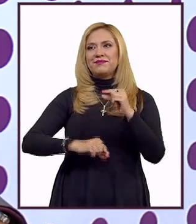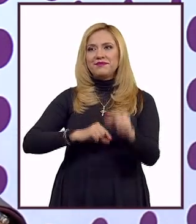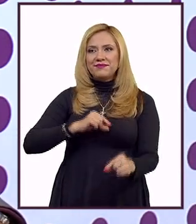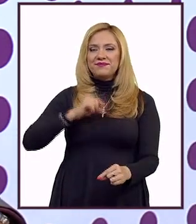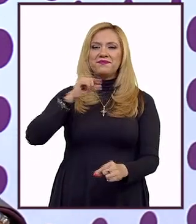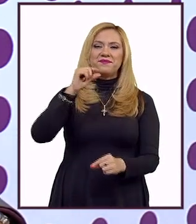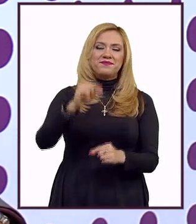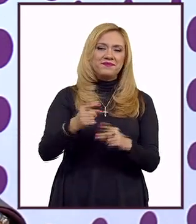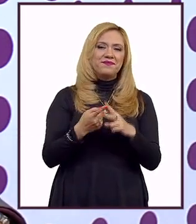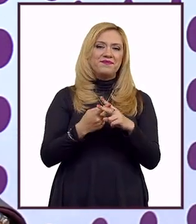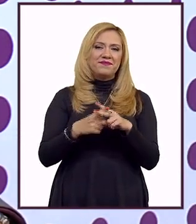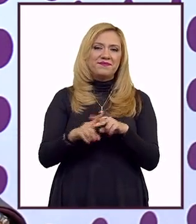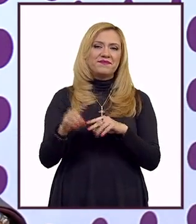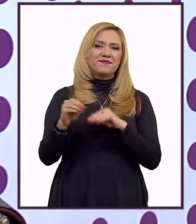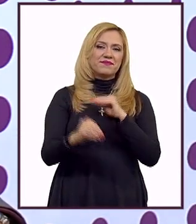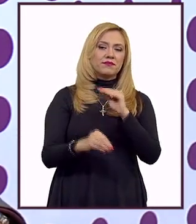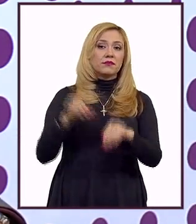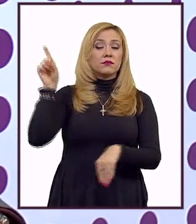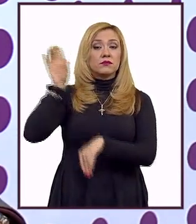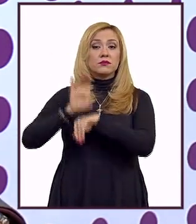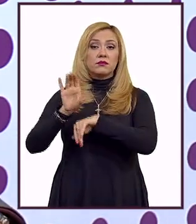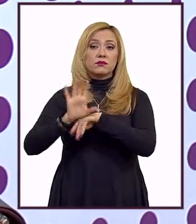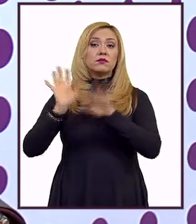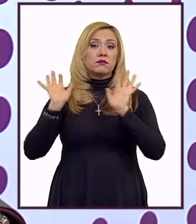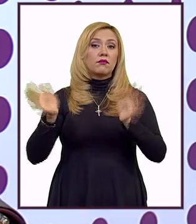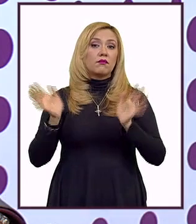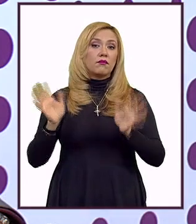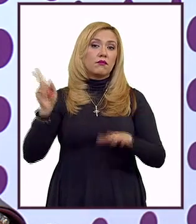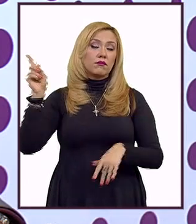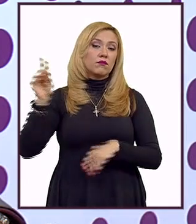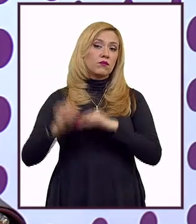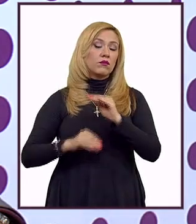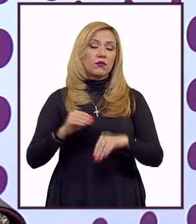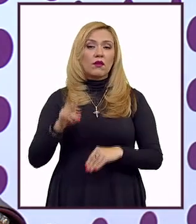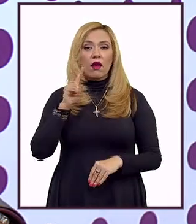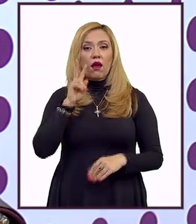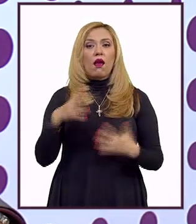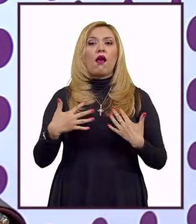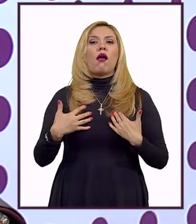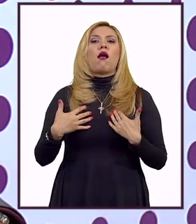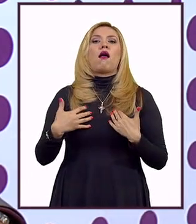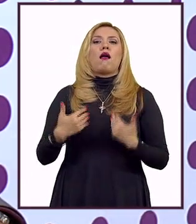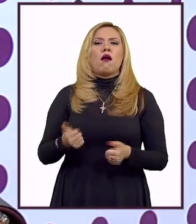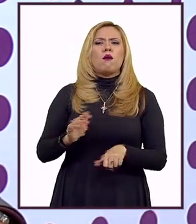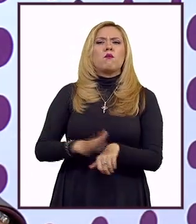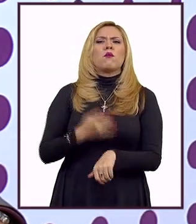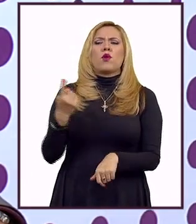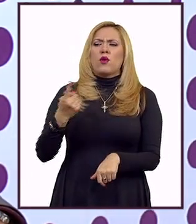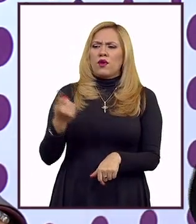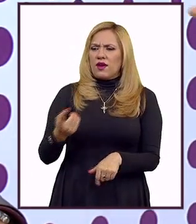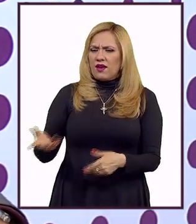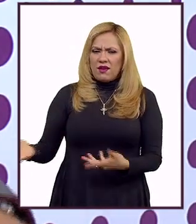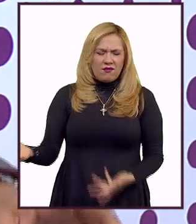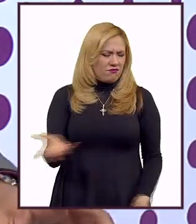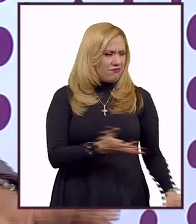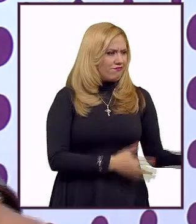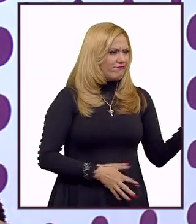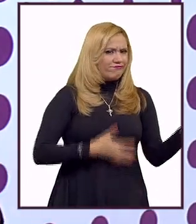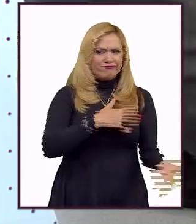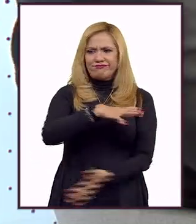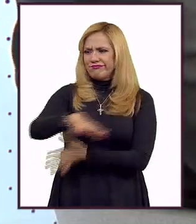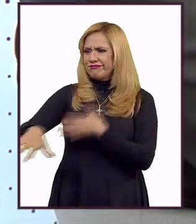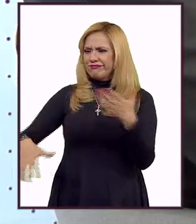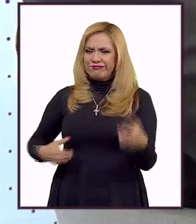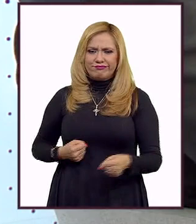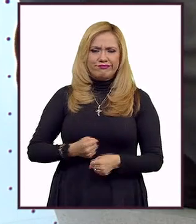a desarrollar, ¿no? Pero en Colombia se ha desarrollado mucho el entender perfectamente por qué se dieron las cosas, entender el contexto en el que se dieron